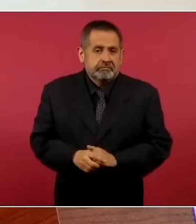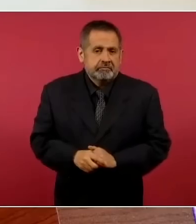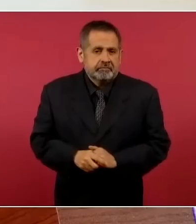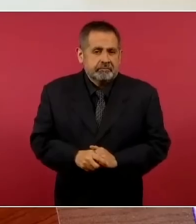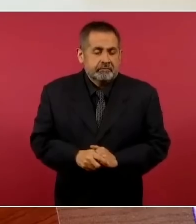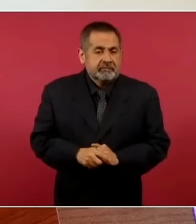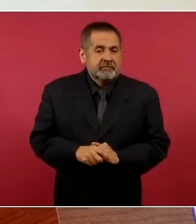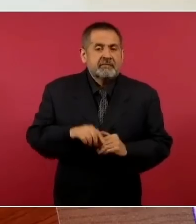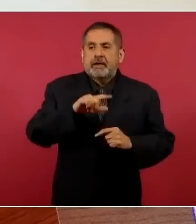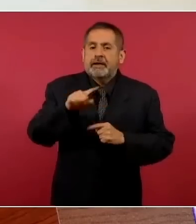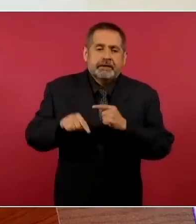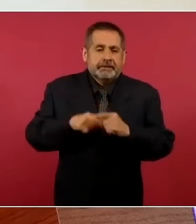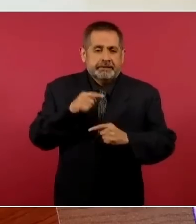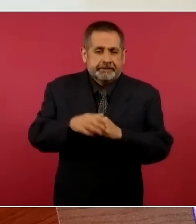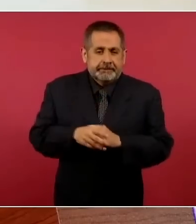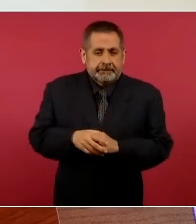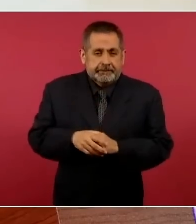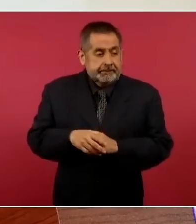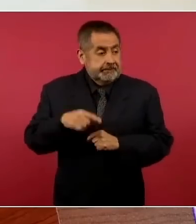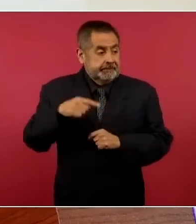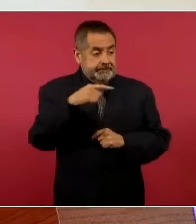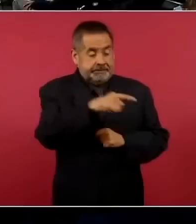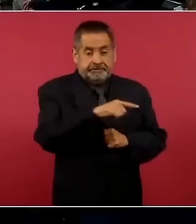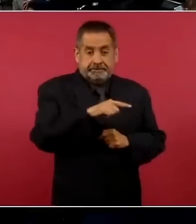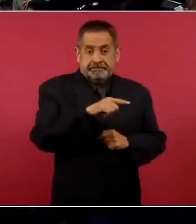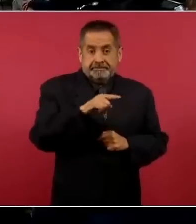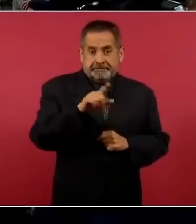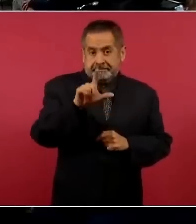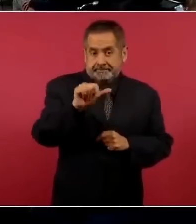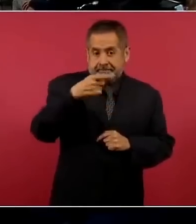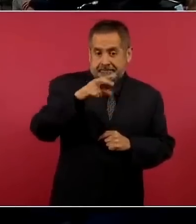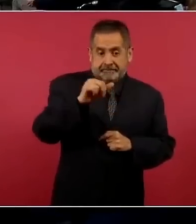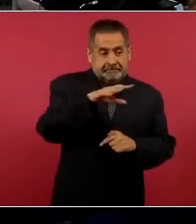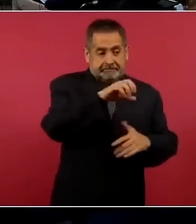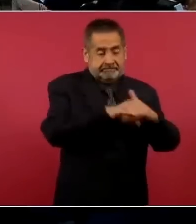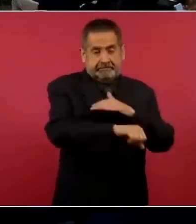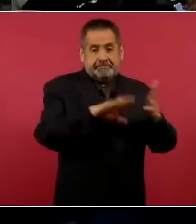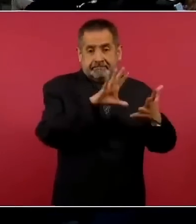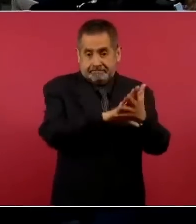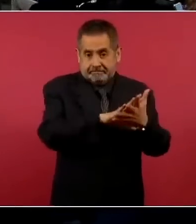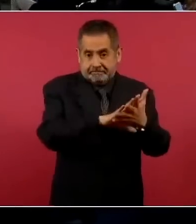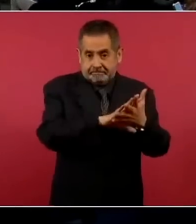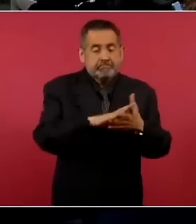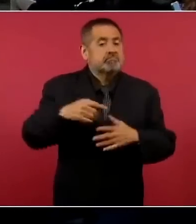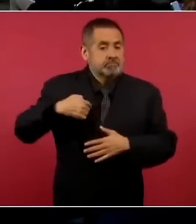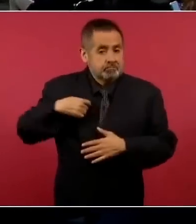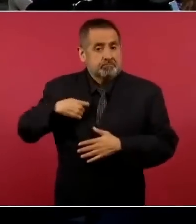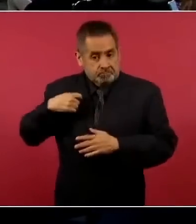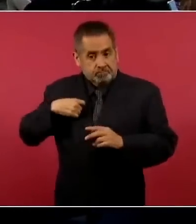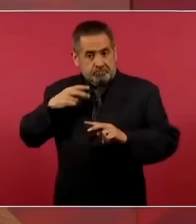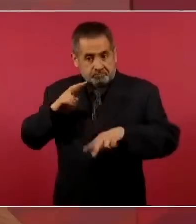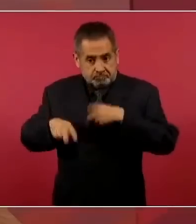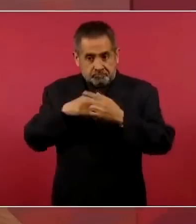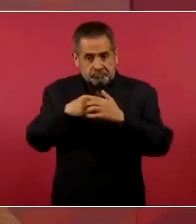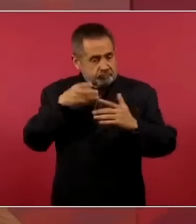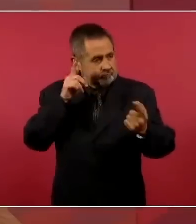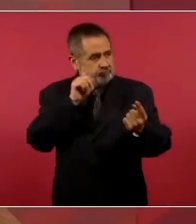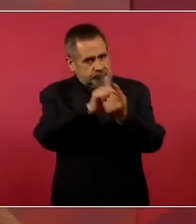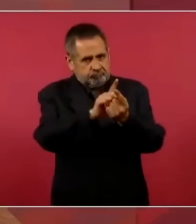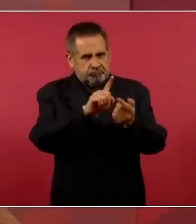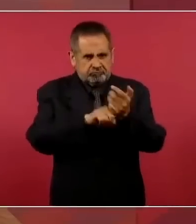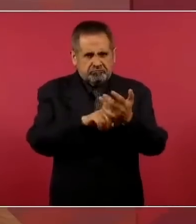Luego va a la cárcel la quina y me toca irlo a ver a la cárcel